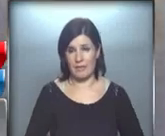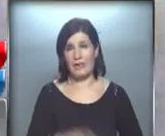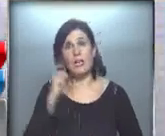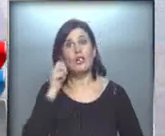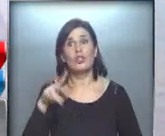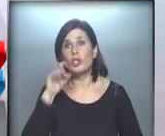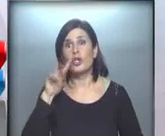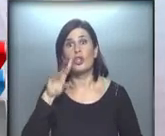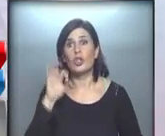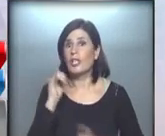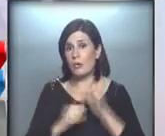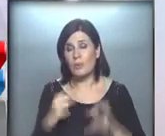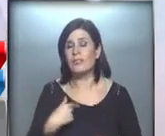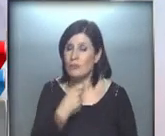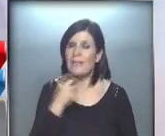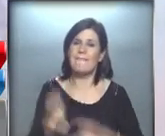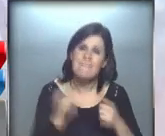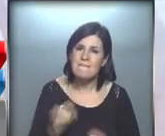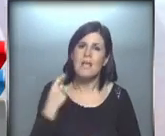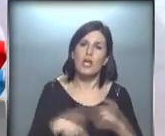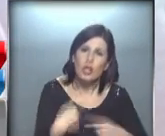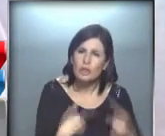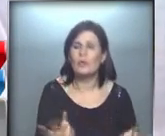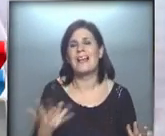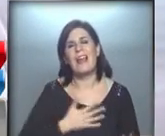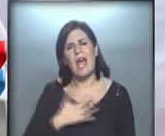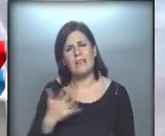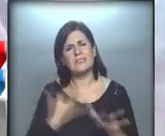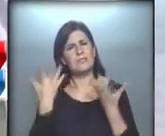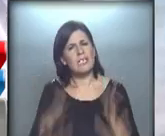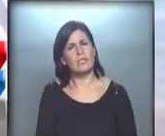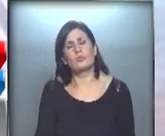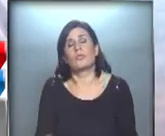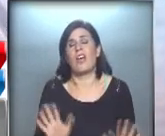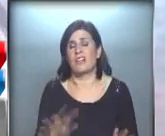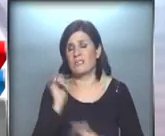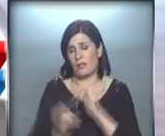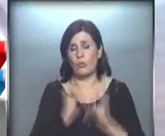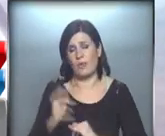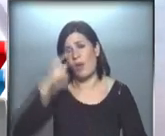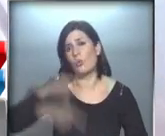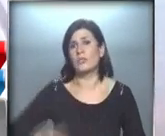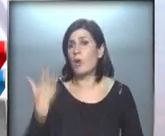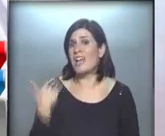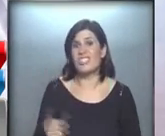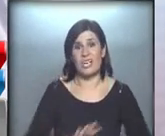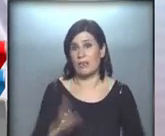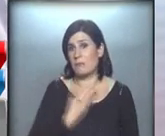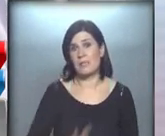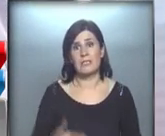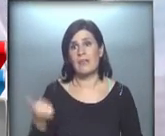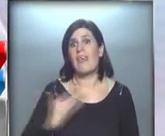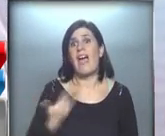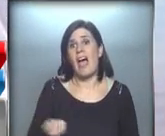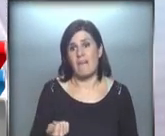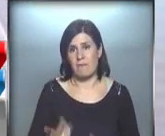Grondona: queríamos que continuara en el cargo, me da pena la salida de Sabella. Fueron declaraciones de ayer del presidente del máximo organismo